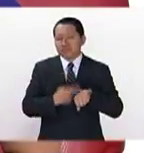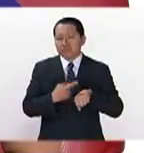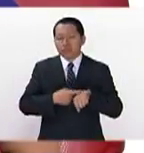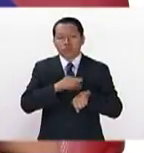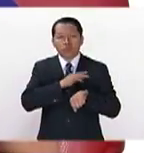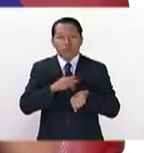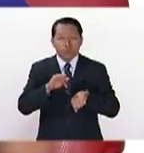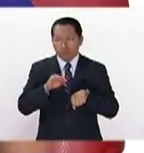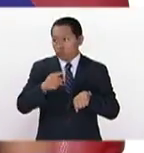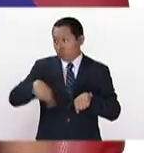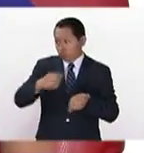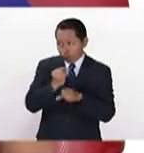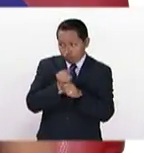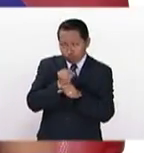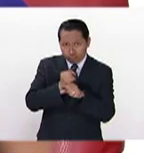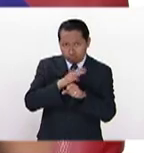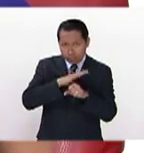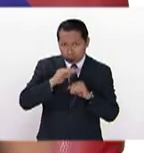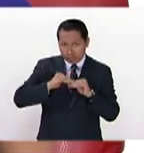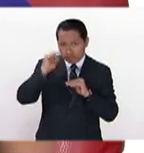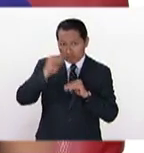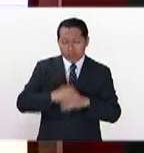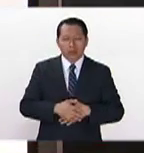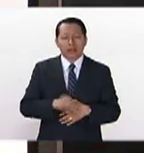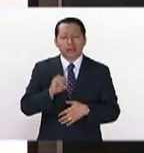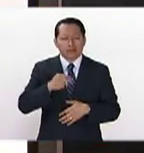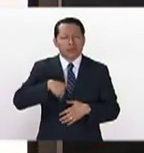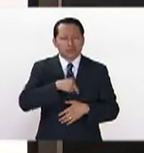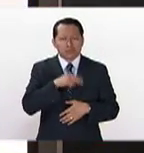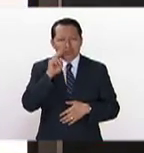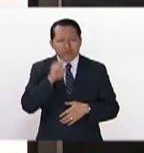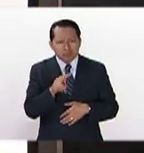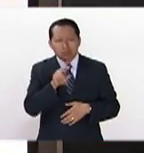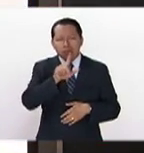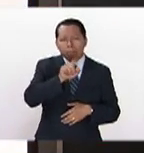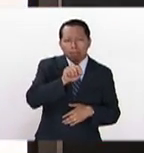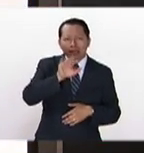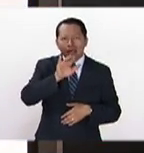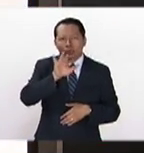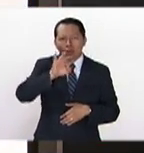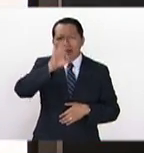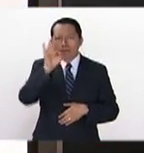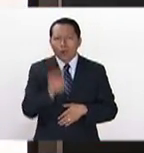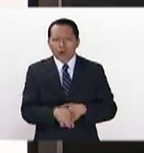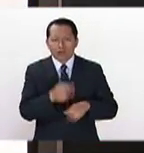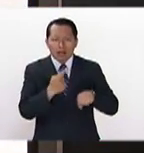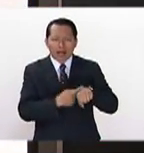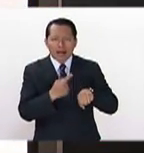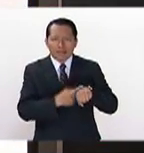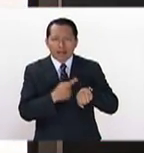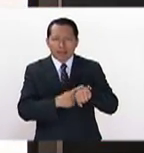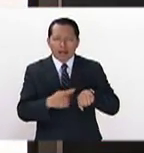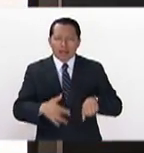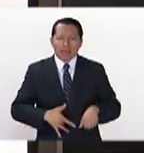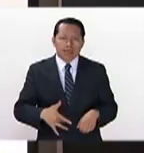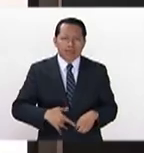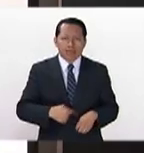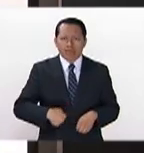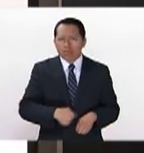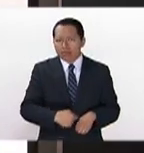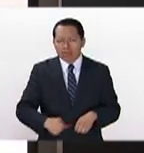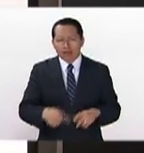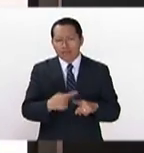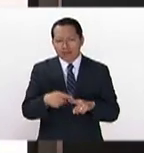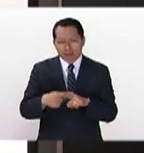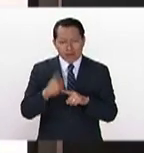acuerdo con ustedes, por ejemplo. Sí. Nosotros llegamos a ver entre 20 y 50% de incremento en las enfermedades gastrointestinales. Empiezan a